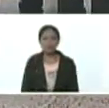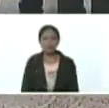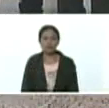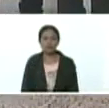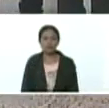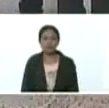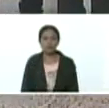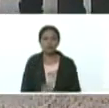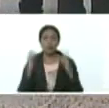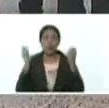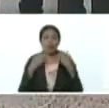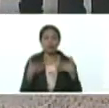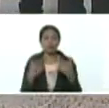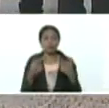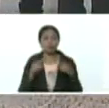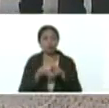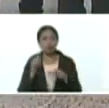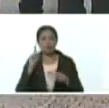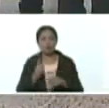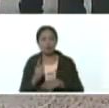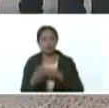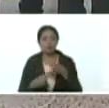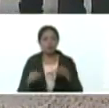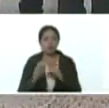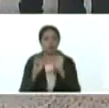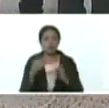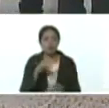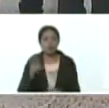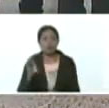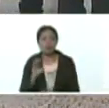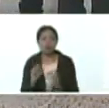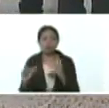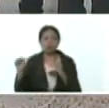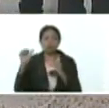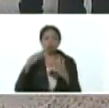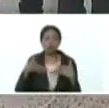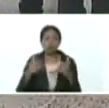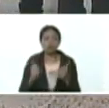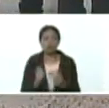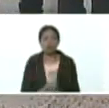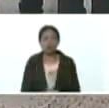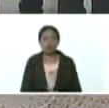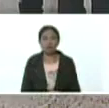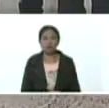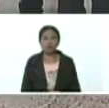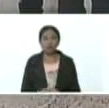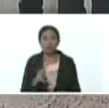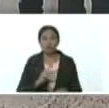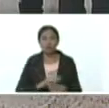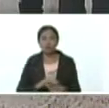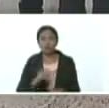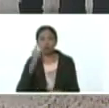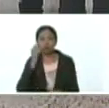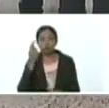Jornada de salud, y así debemos estar, el Estado Mayor de la Salud, doctor Alvarado, doctora Magali,